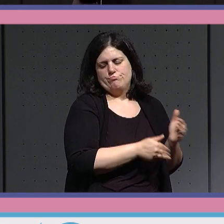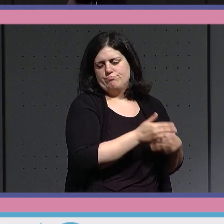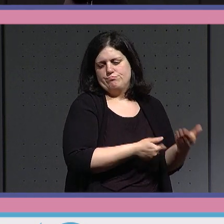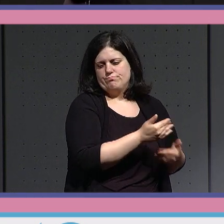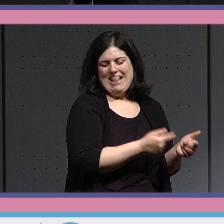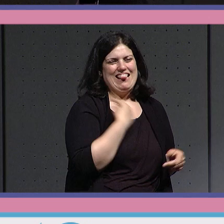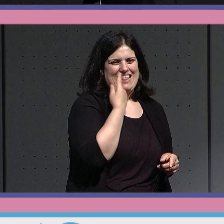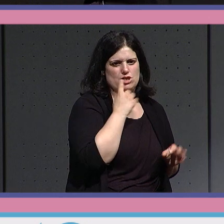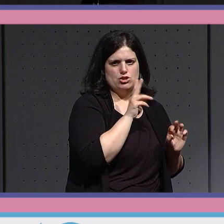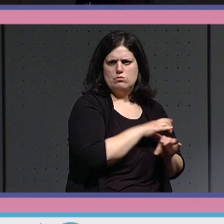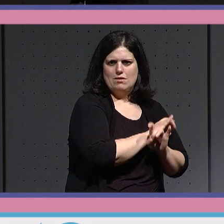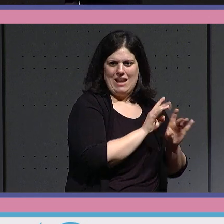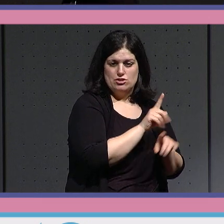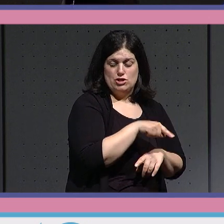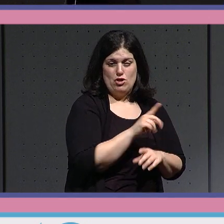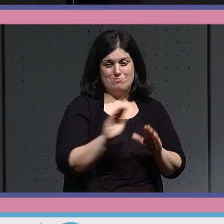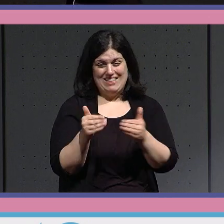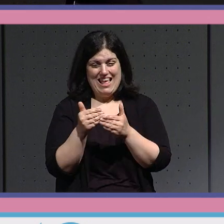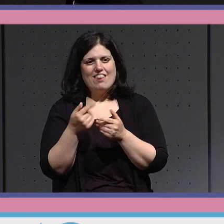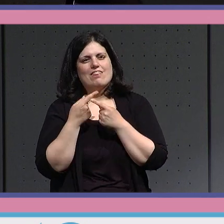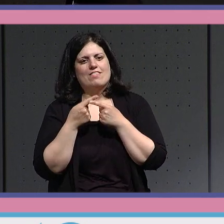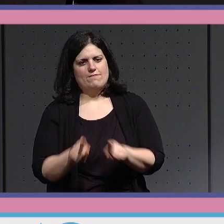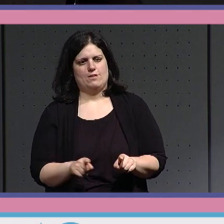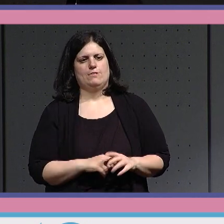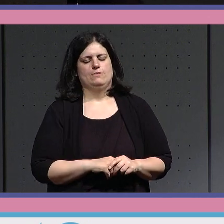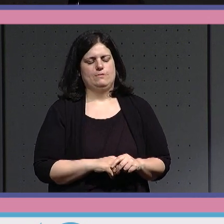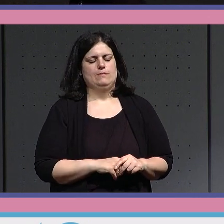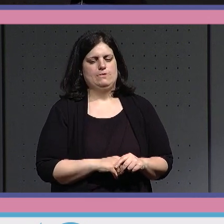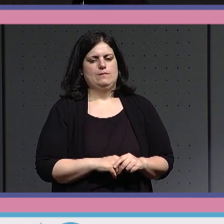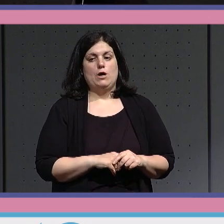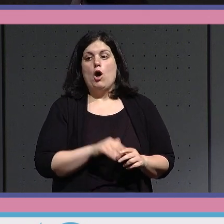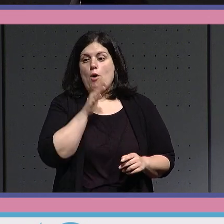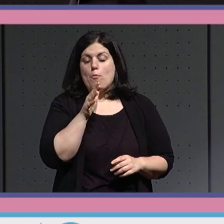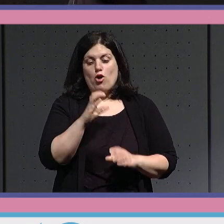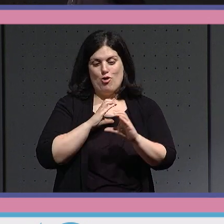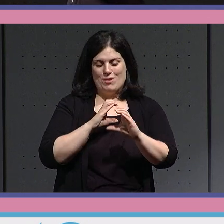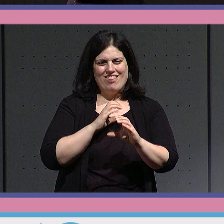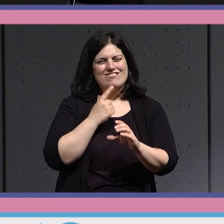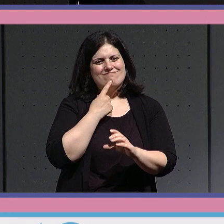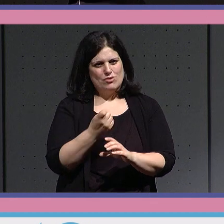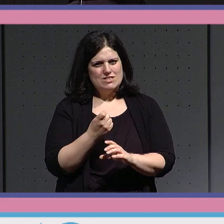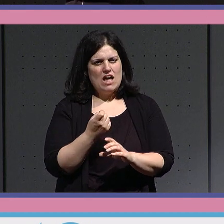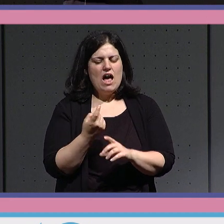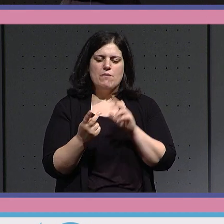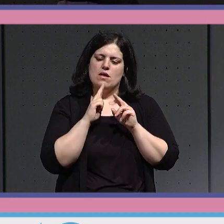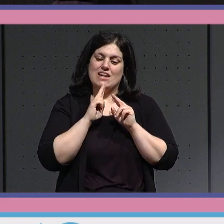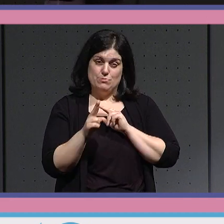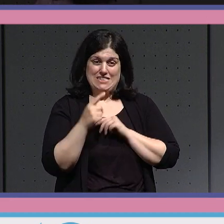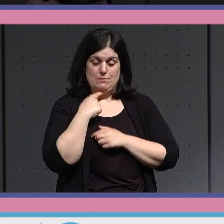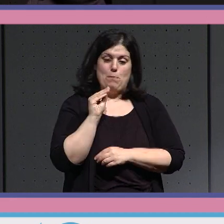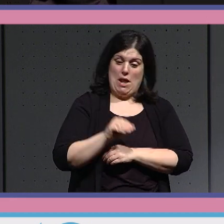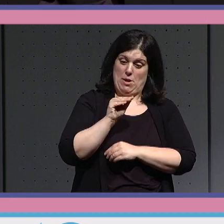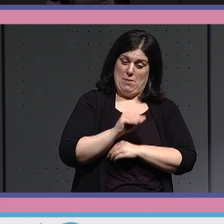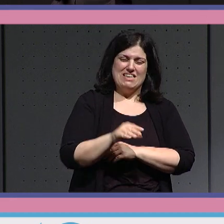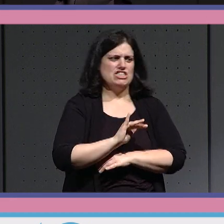el diagnóstico está claro, ¿no? Hay dificultades en la comunicación de las que hablábamos antes, respuestas muchas veces estereotipadas, lo que os contaba antes, y muchas